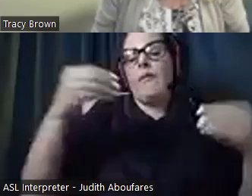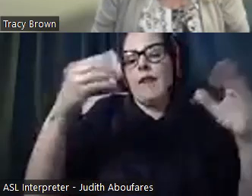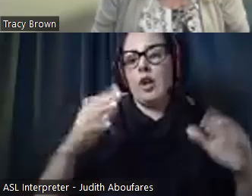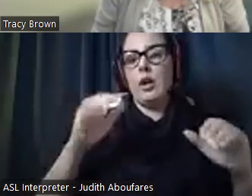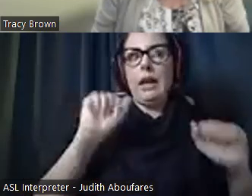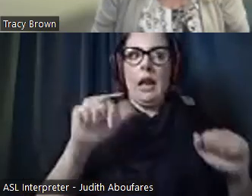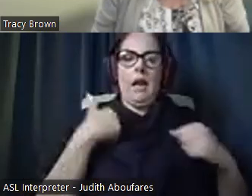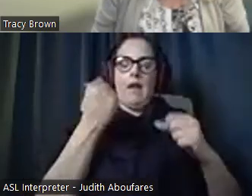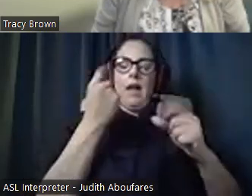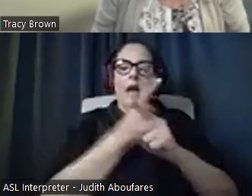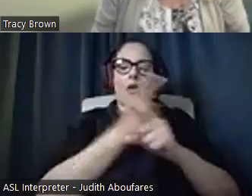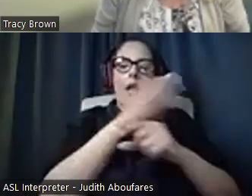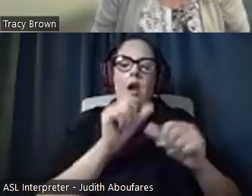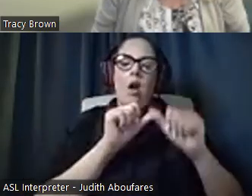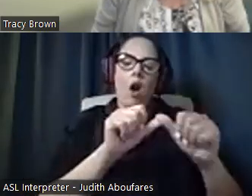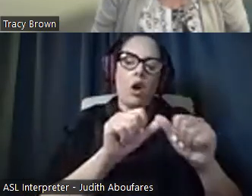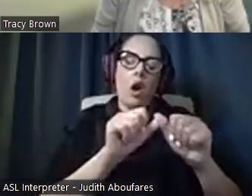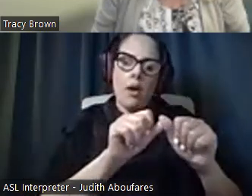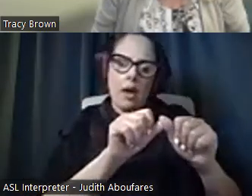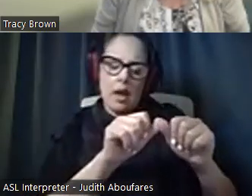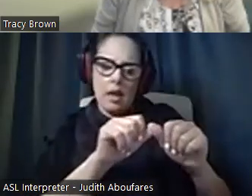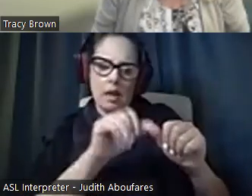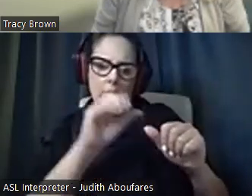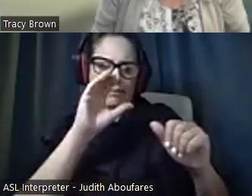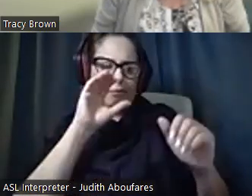todo de manera que sea precisas y